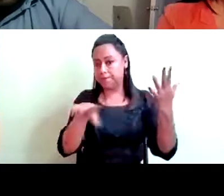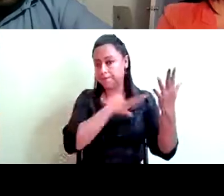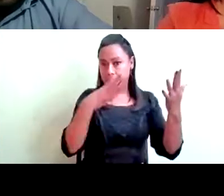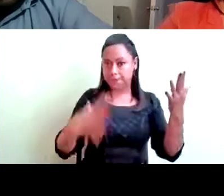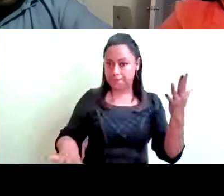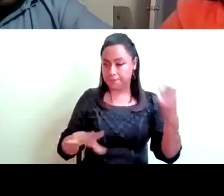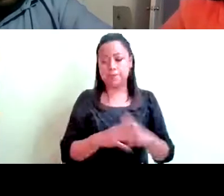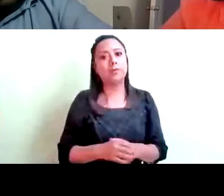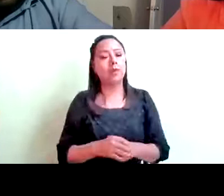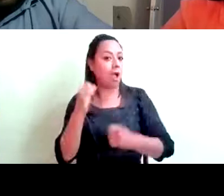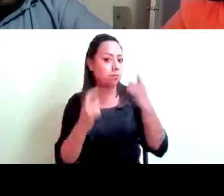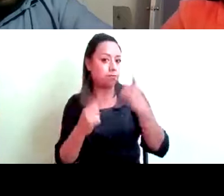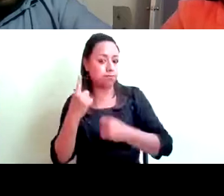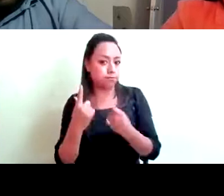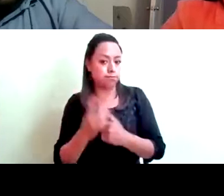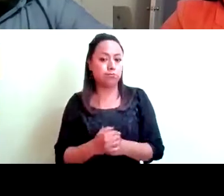generales.